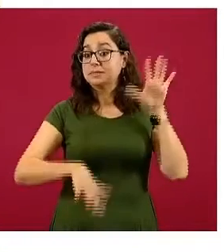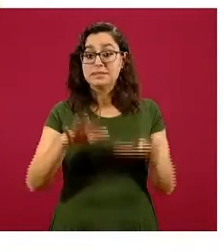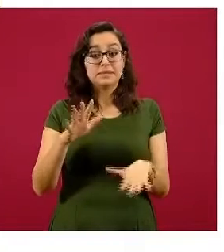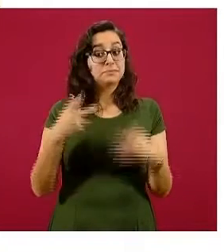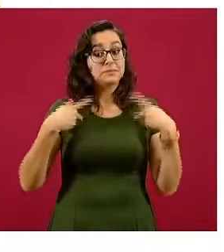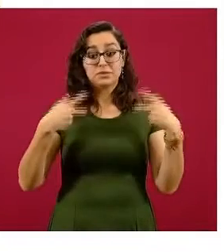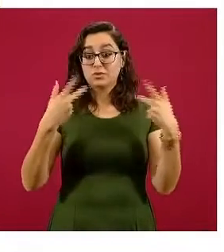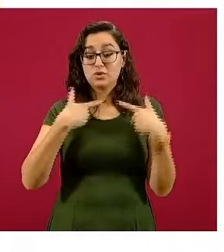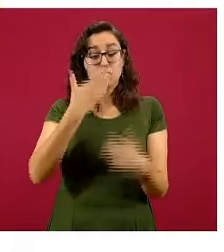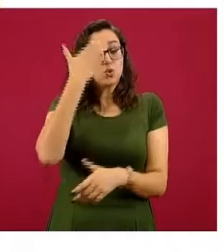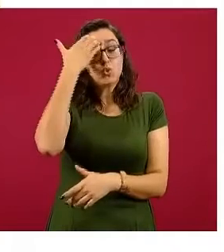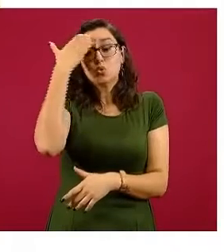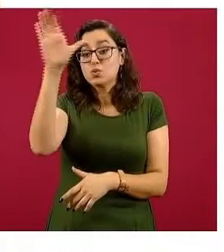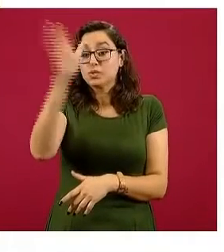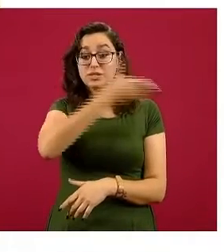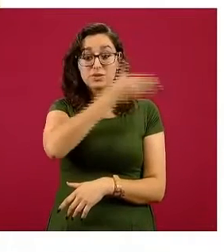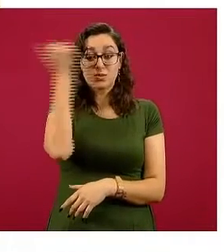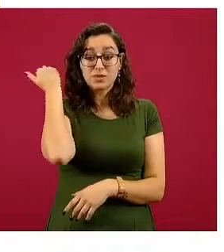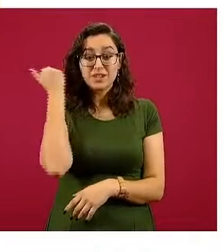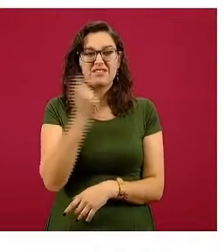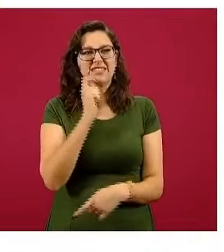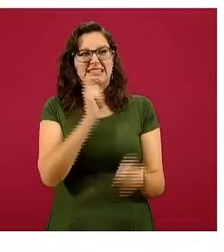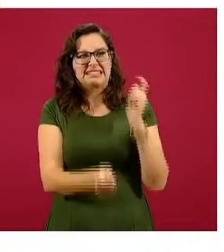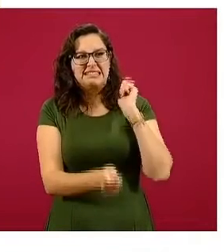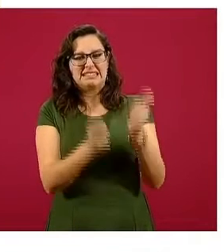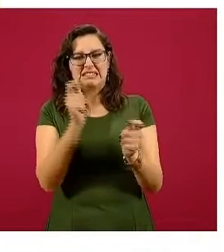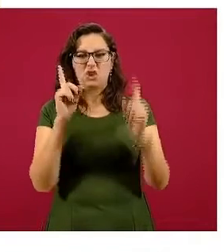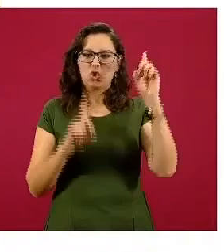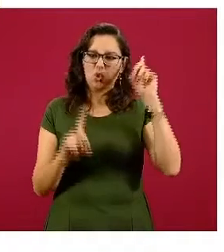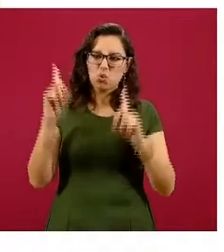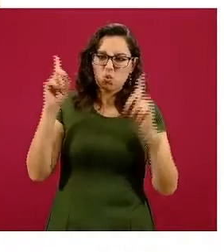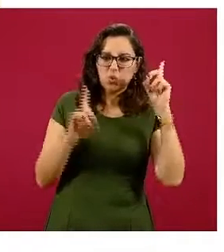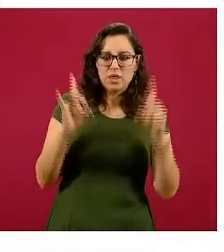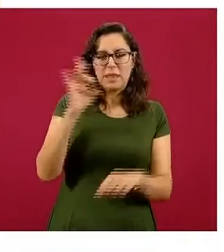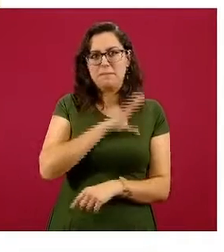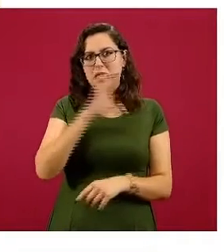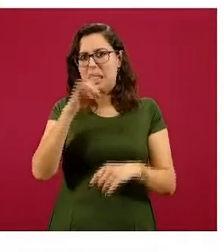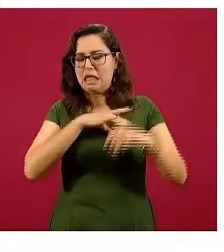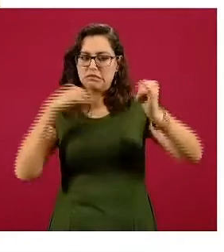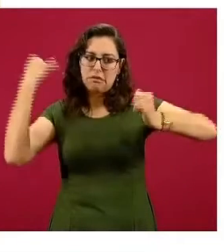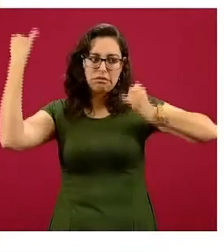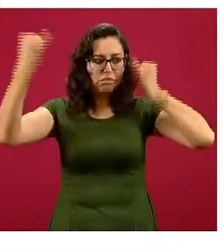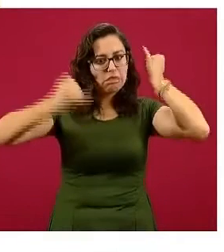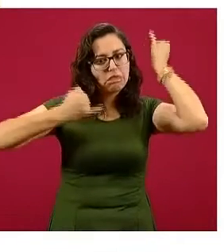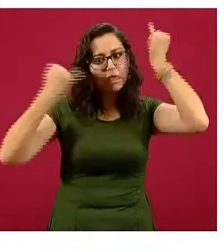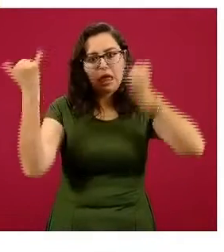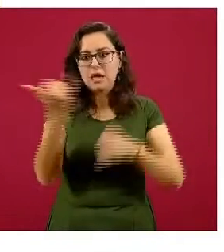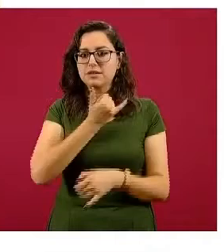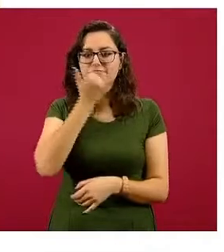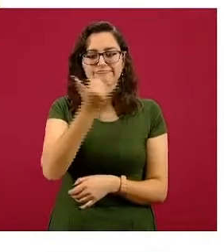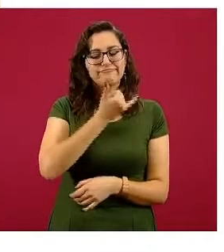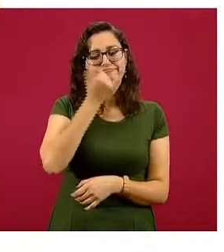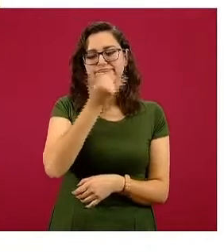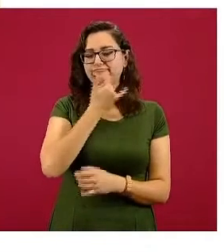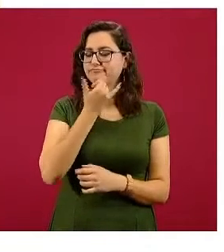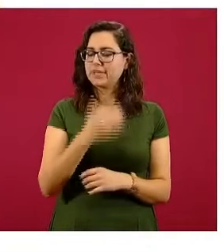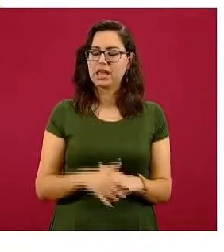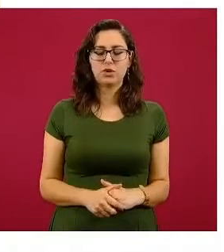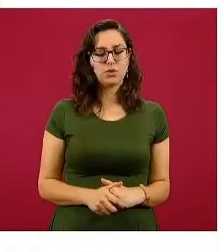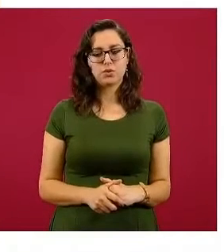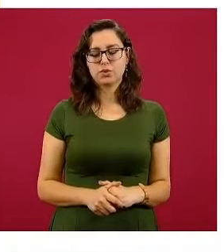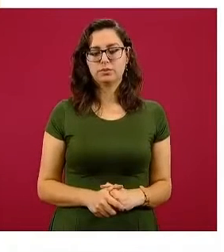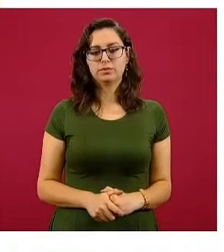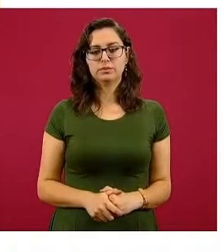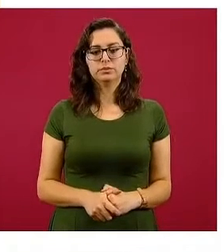mucho de este método de planificación familiar, o tienen muchos tabús, o tienen muchos mitos sobre la vasectomía